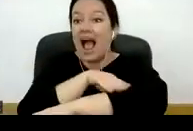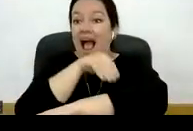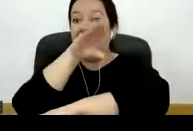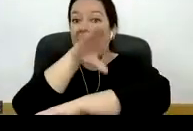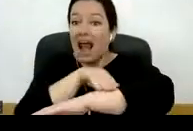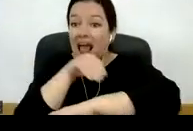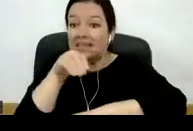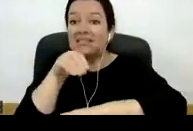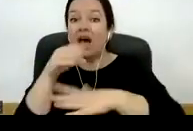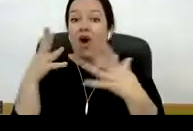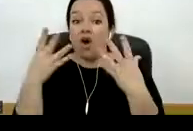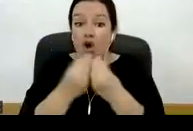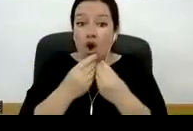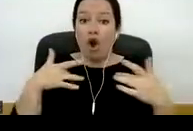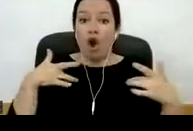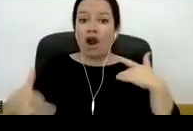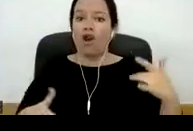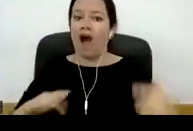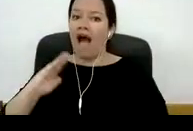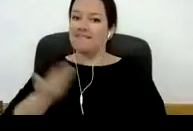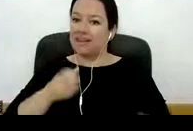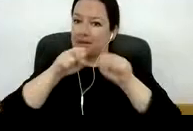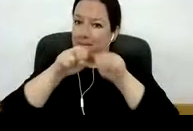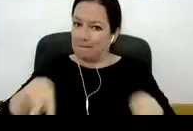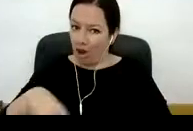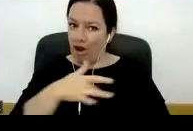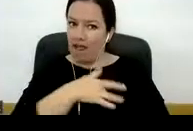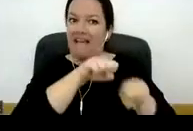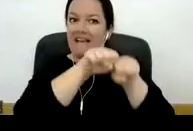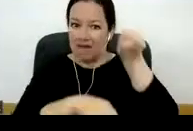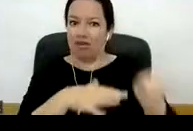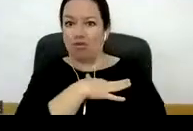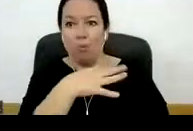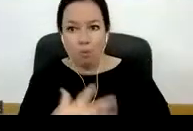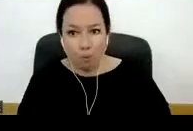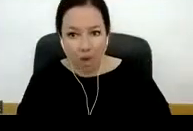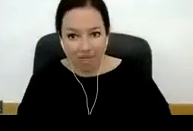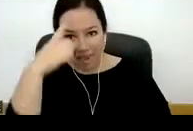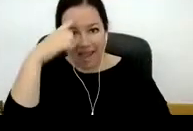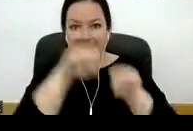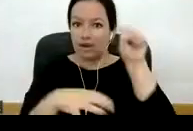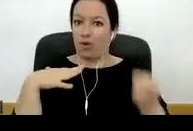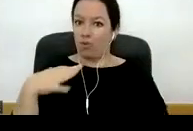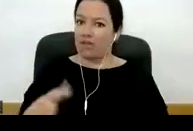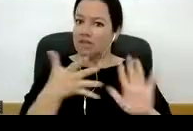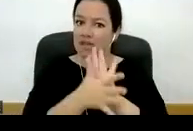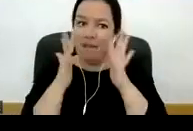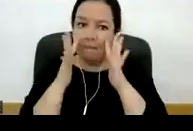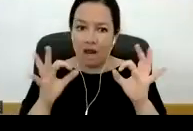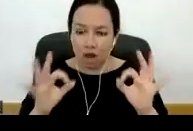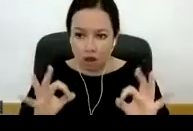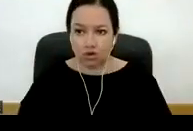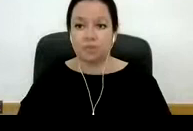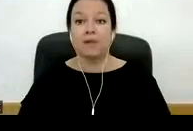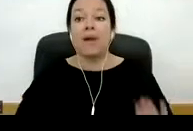órganos comporta un aumento del riesgo cardiovascular, es decir, no nos interesa tener esta grasa alrededor de los órganos. Pero